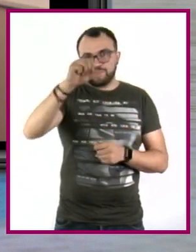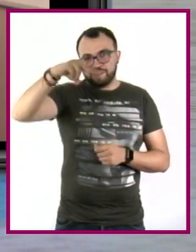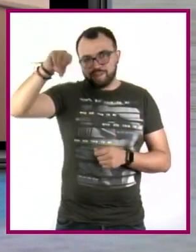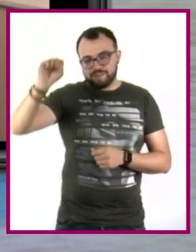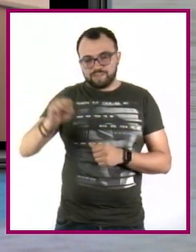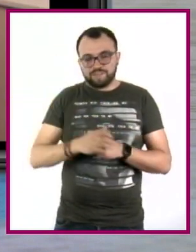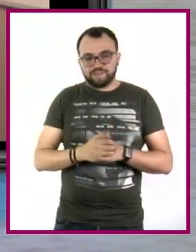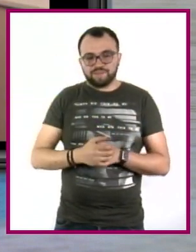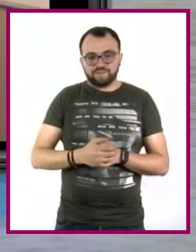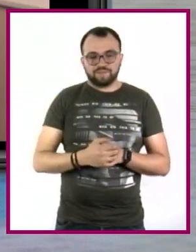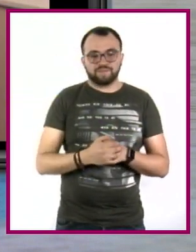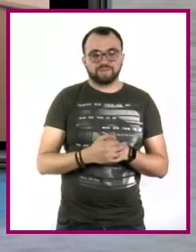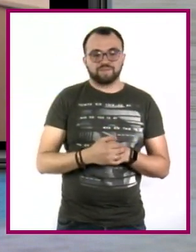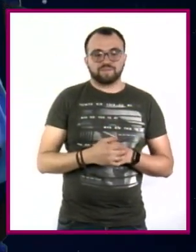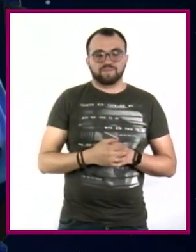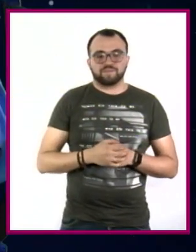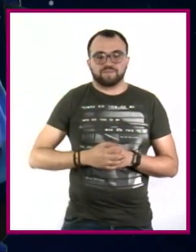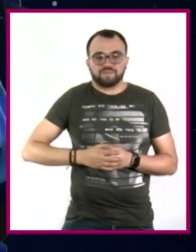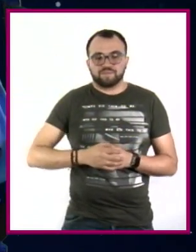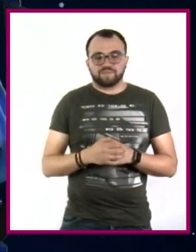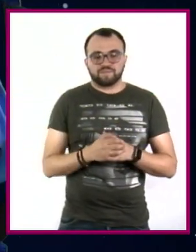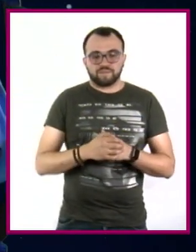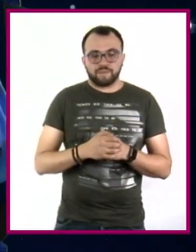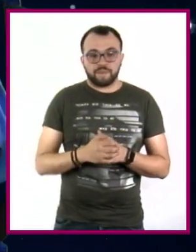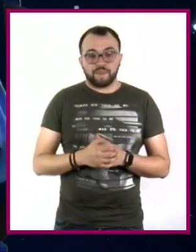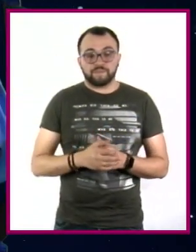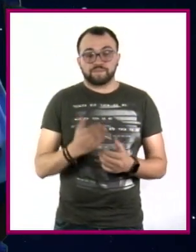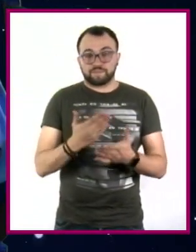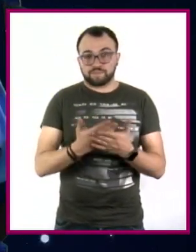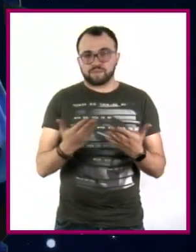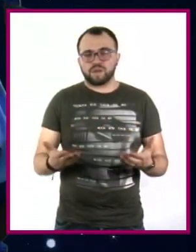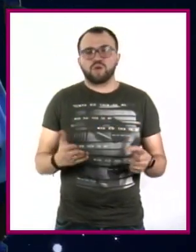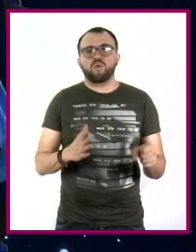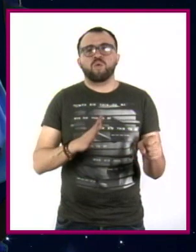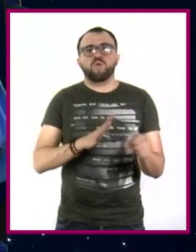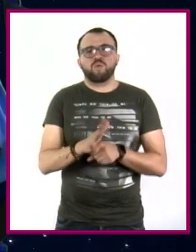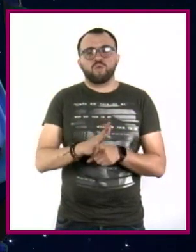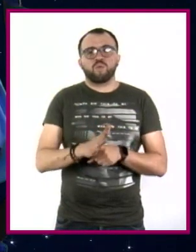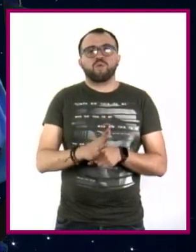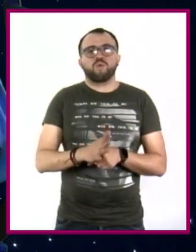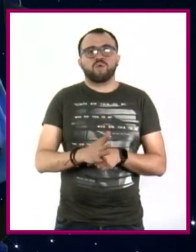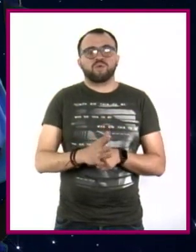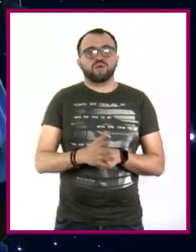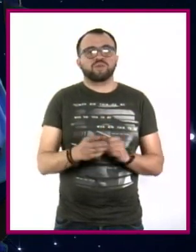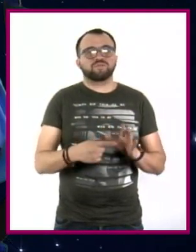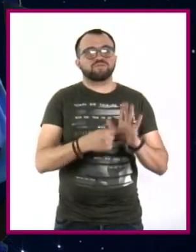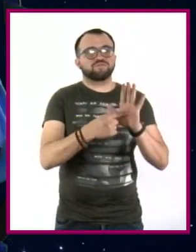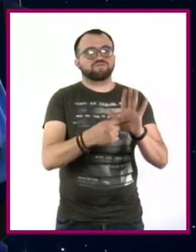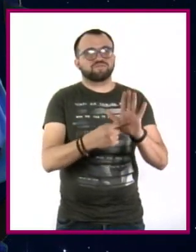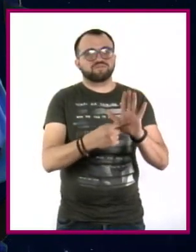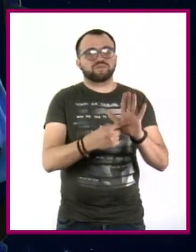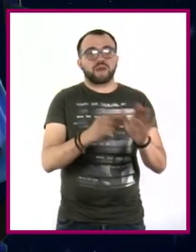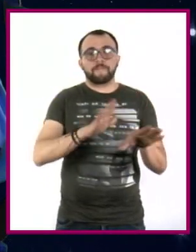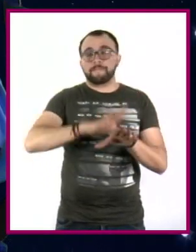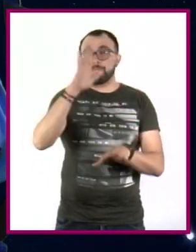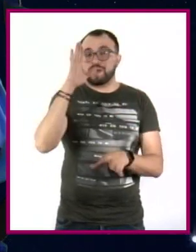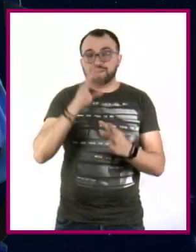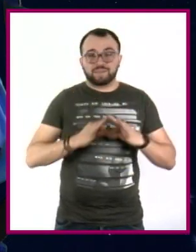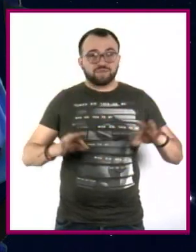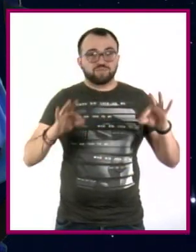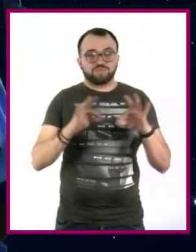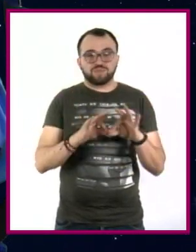¿sí? Con este aparato. Hasta el momento, ¿cuáles han sido los resultados más importantes de